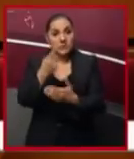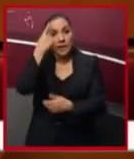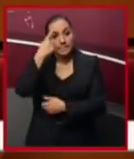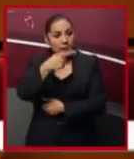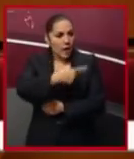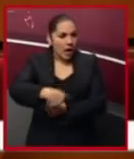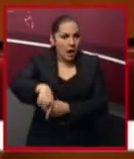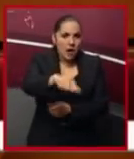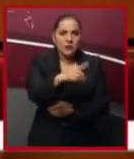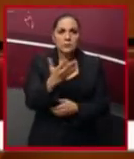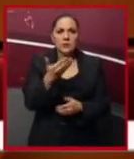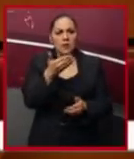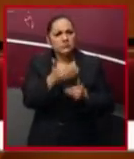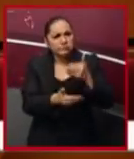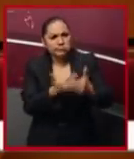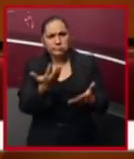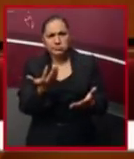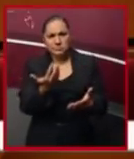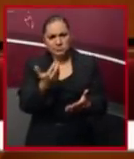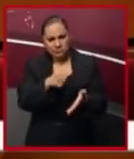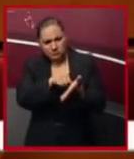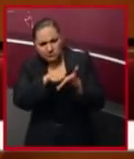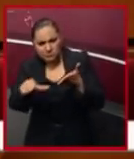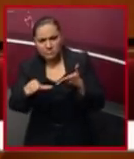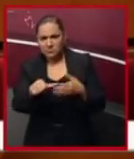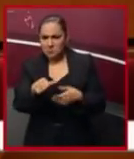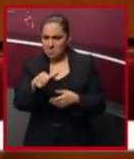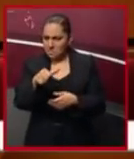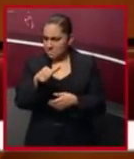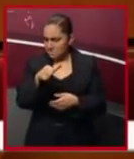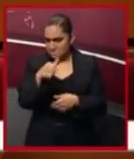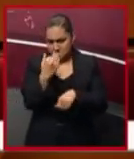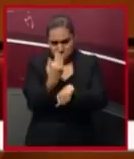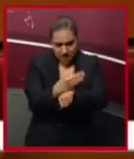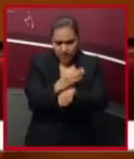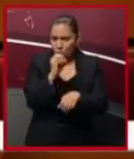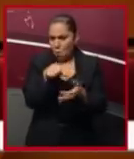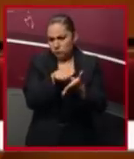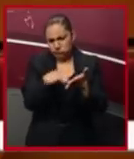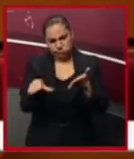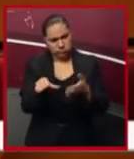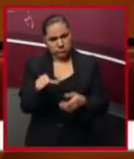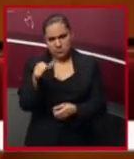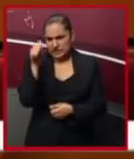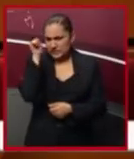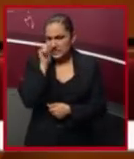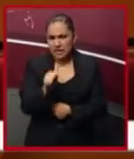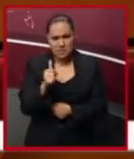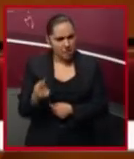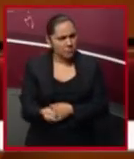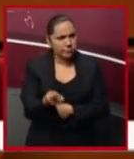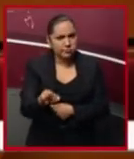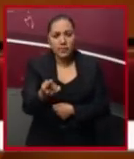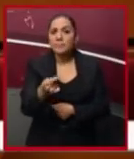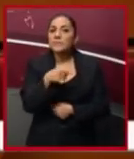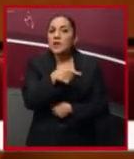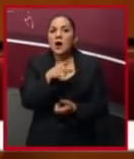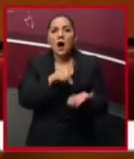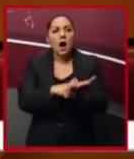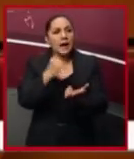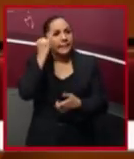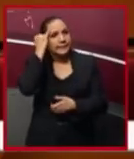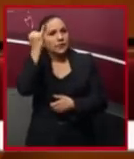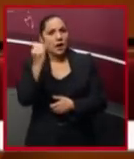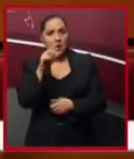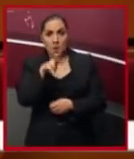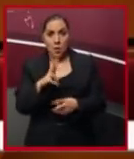permanente prevalecieran, pues no se trata de legislar al aire, pues la lógica de una sanción justa es que debe